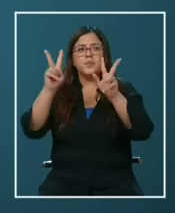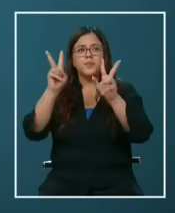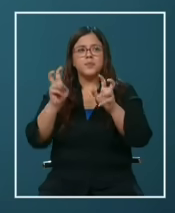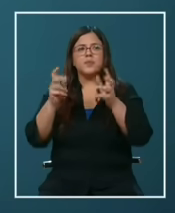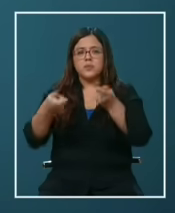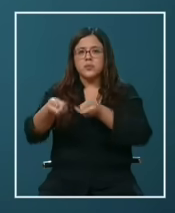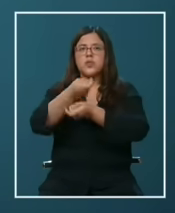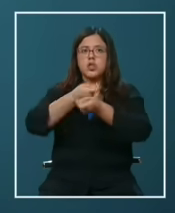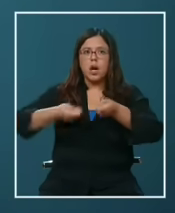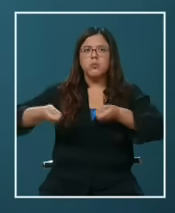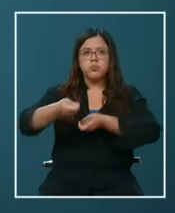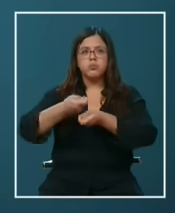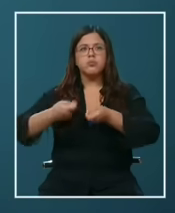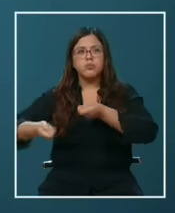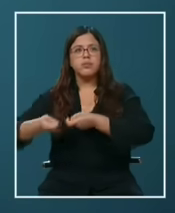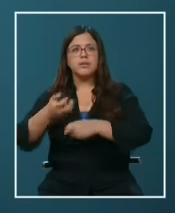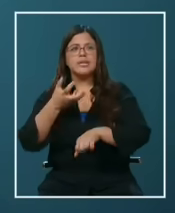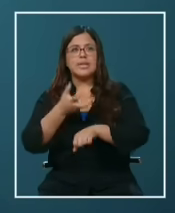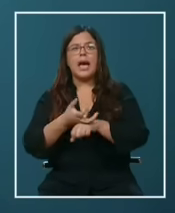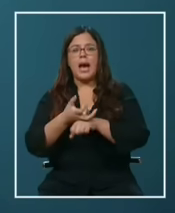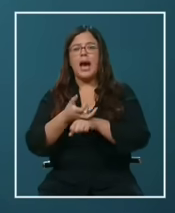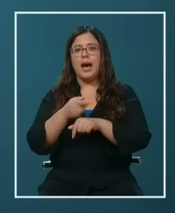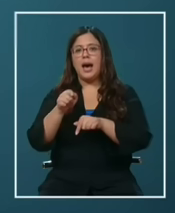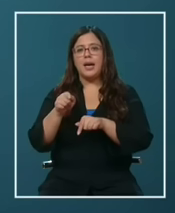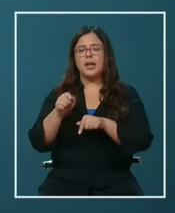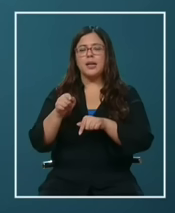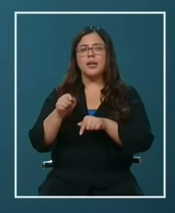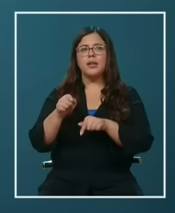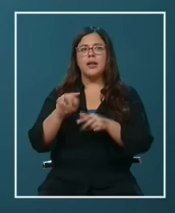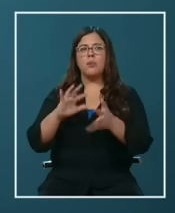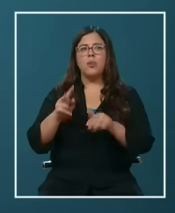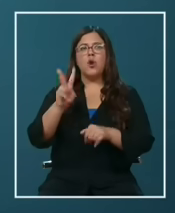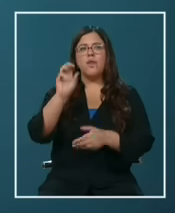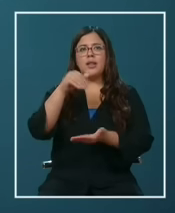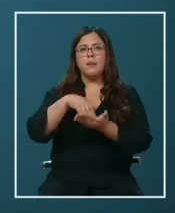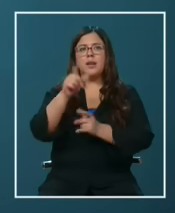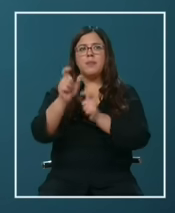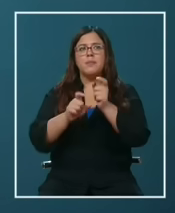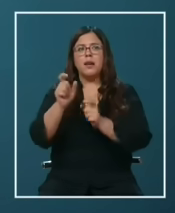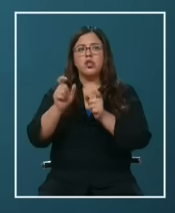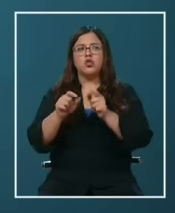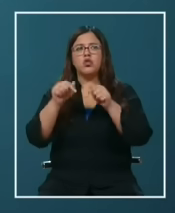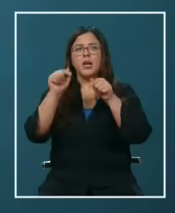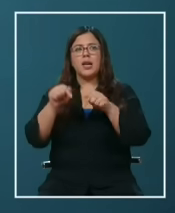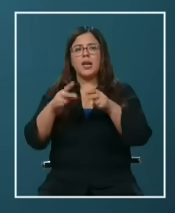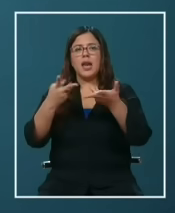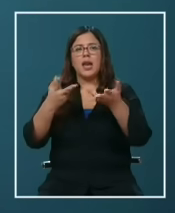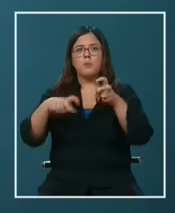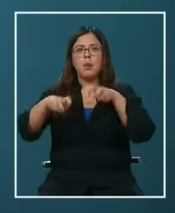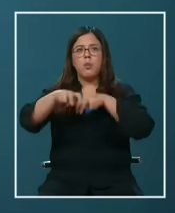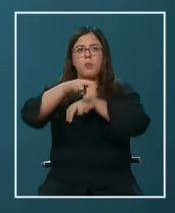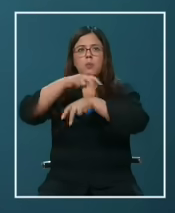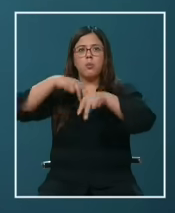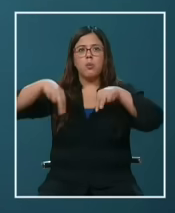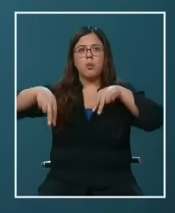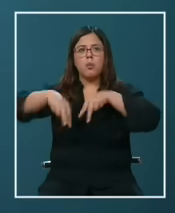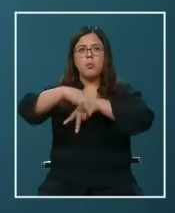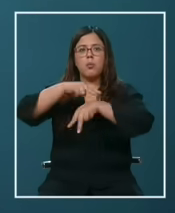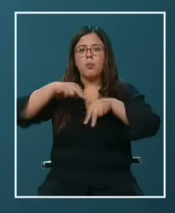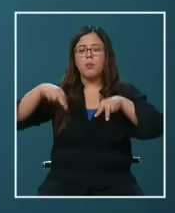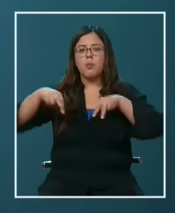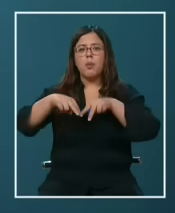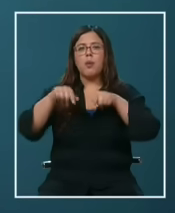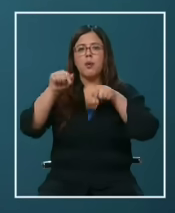permanente eh alrededor de 20,000 personas son las que las que transitan por por este paso